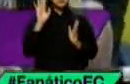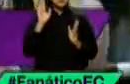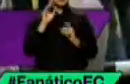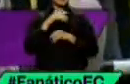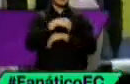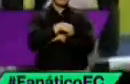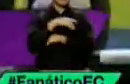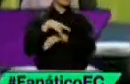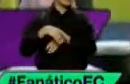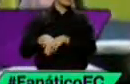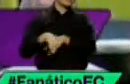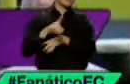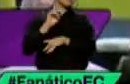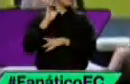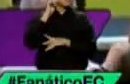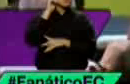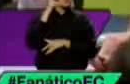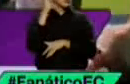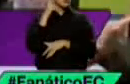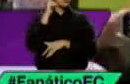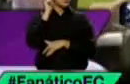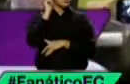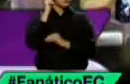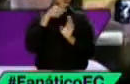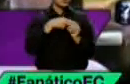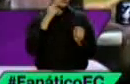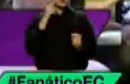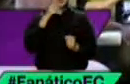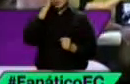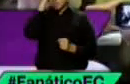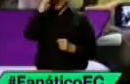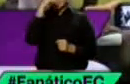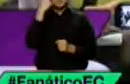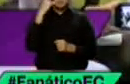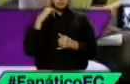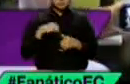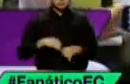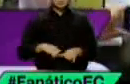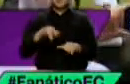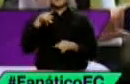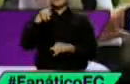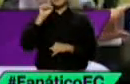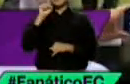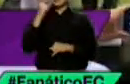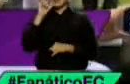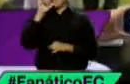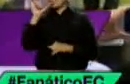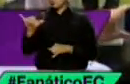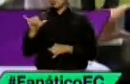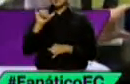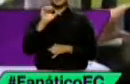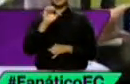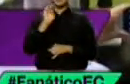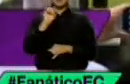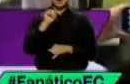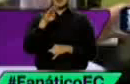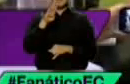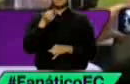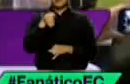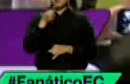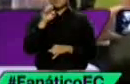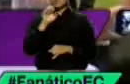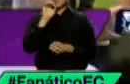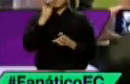brazos cruzados tras la salida de Ronaldo. Ya lo dijo Neymar, va a permanecer en el Paris Saint-Germain. Mbappé también dijo que va a